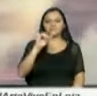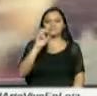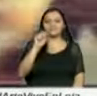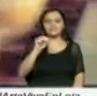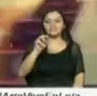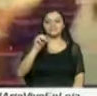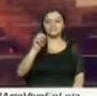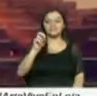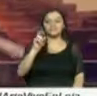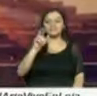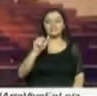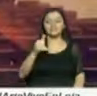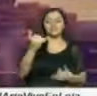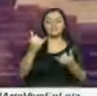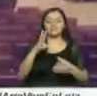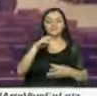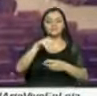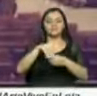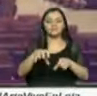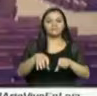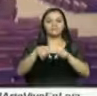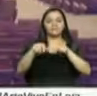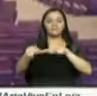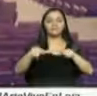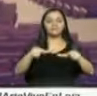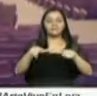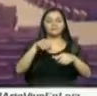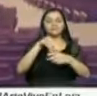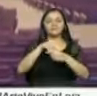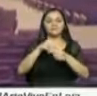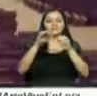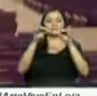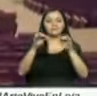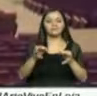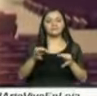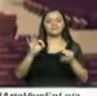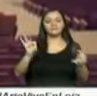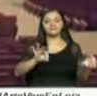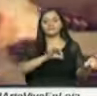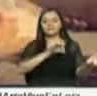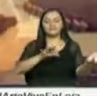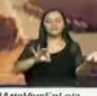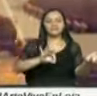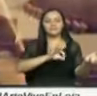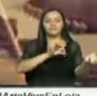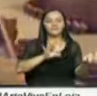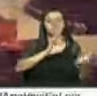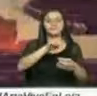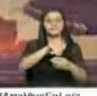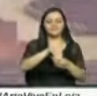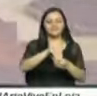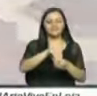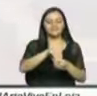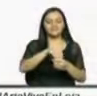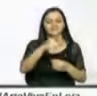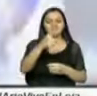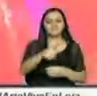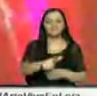Mora será también desde hoy la sede oficial de la Orquesta Sinfónica de Loja.